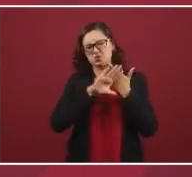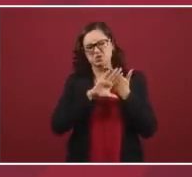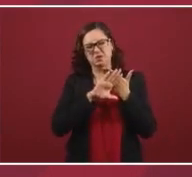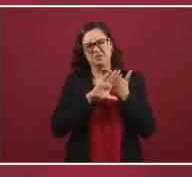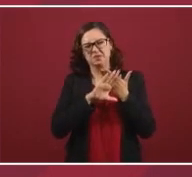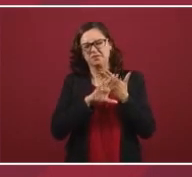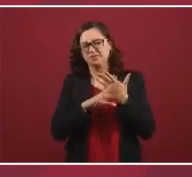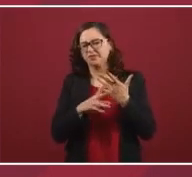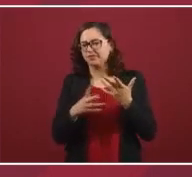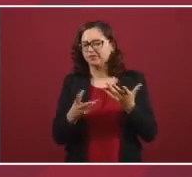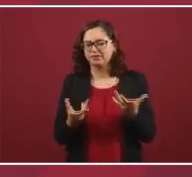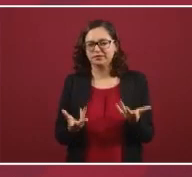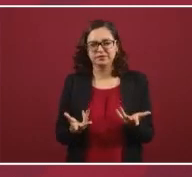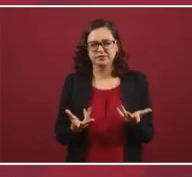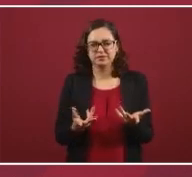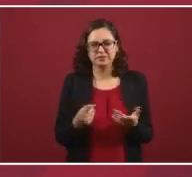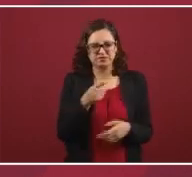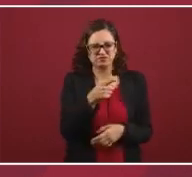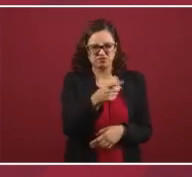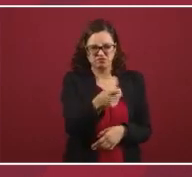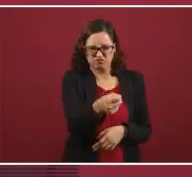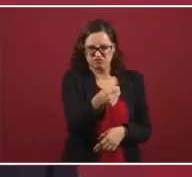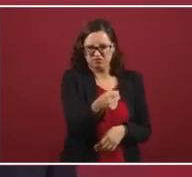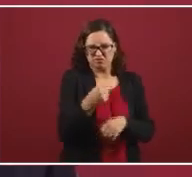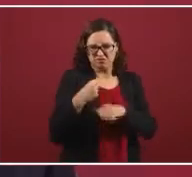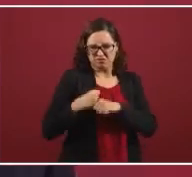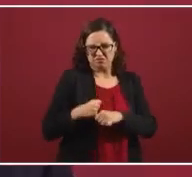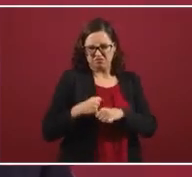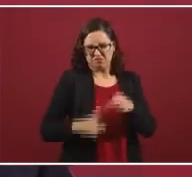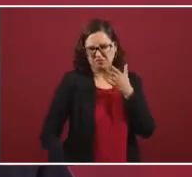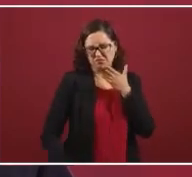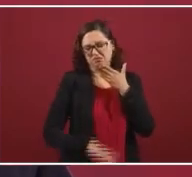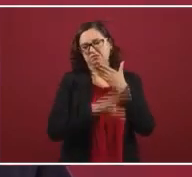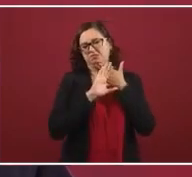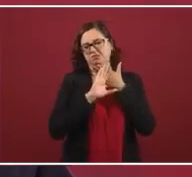representa al régimen.